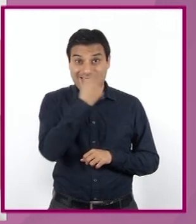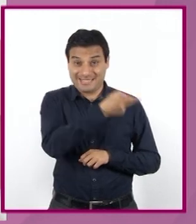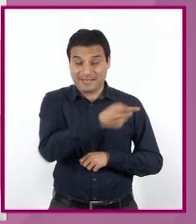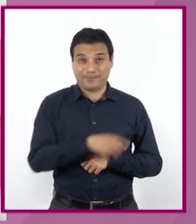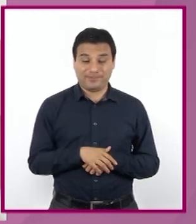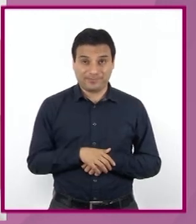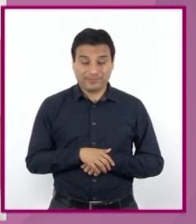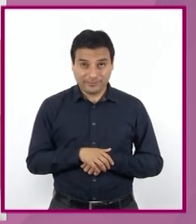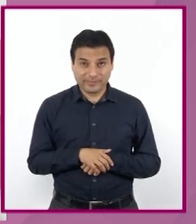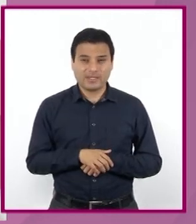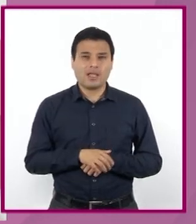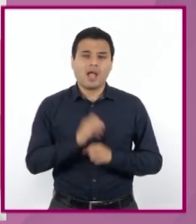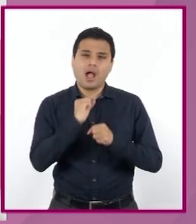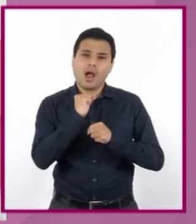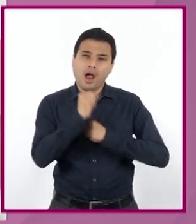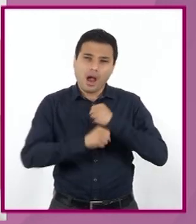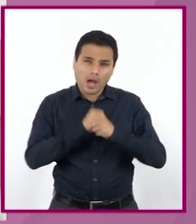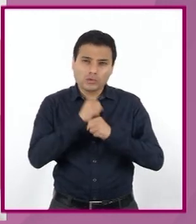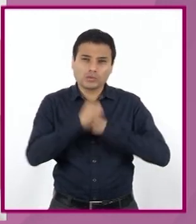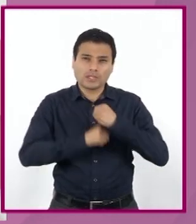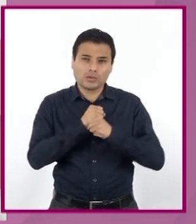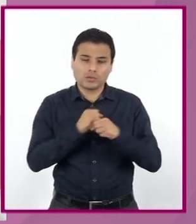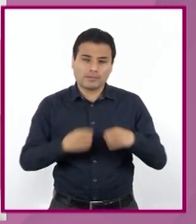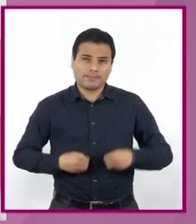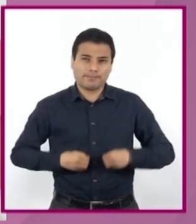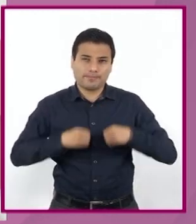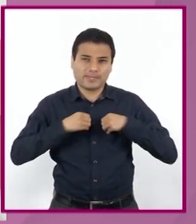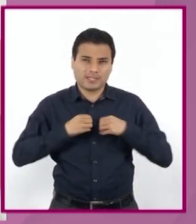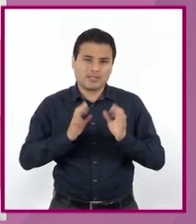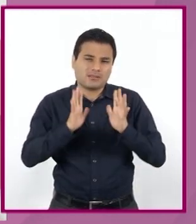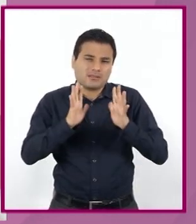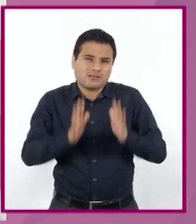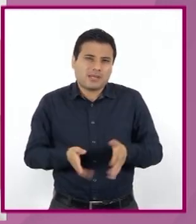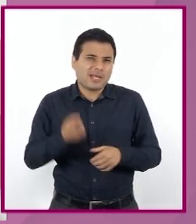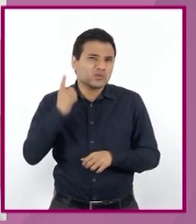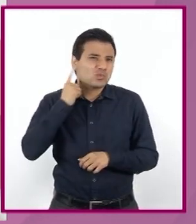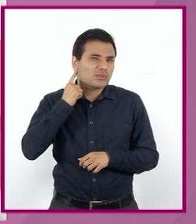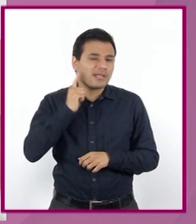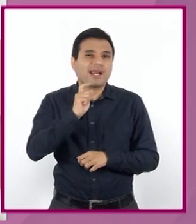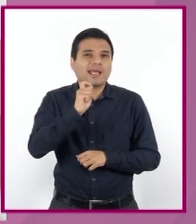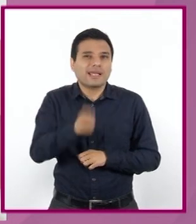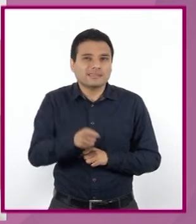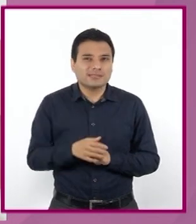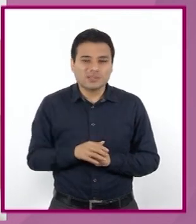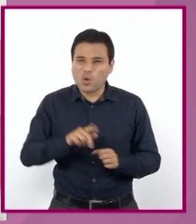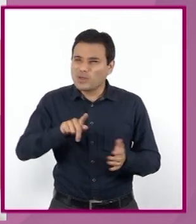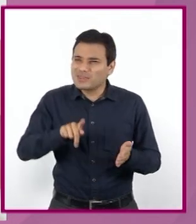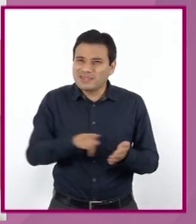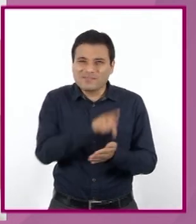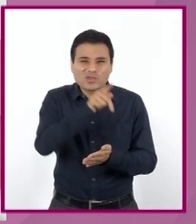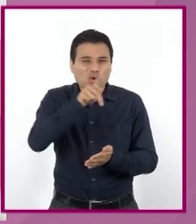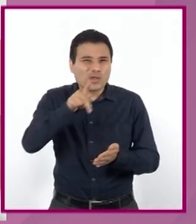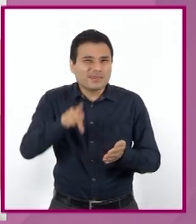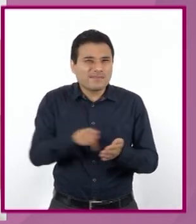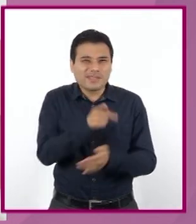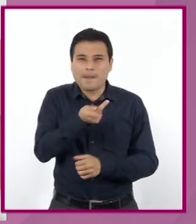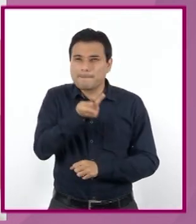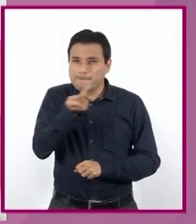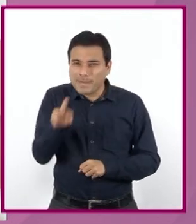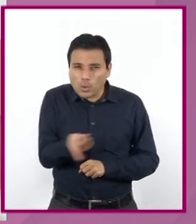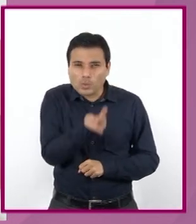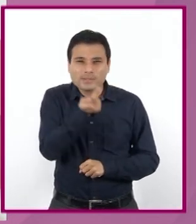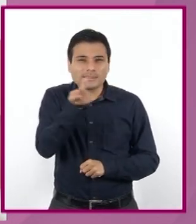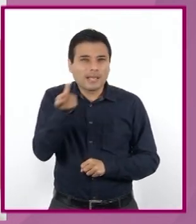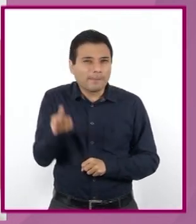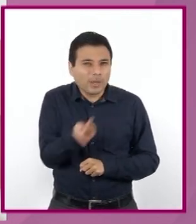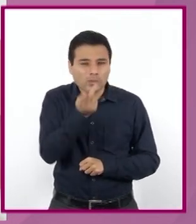sus largos años ha escuchado repetirse como un eco infinito las preguntas de esos hombres